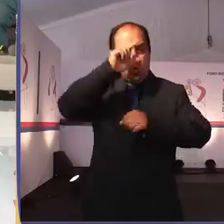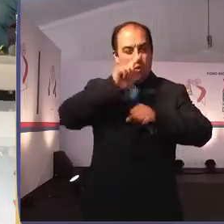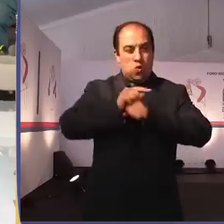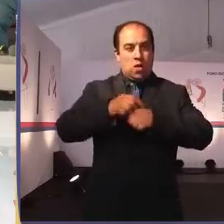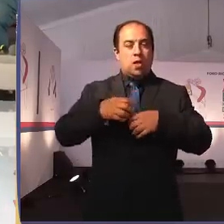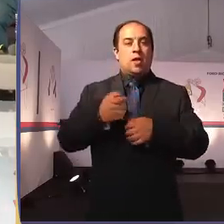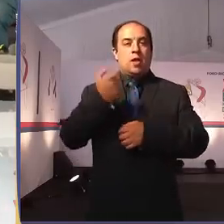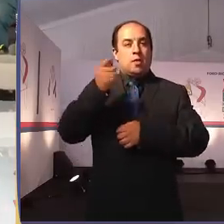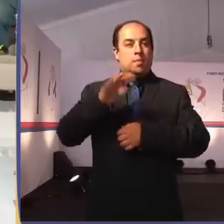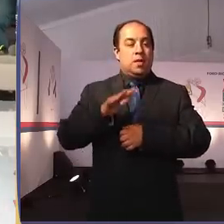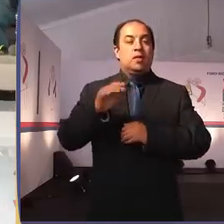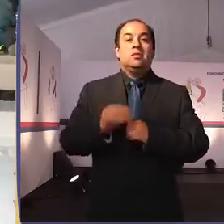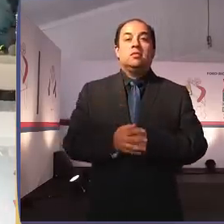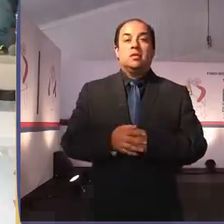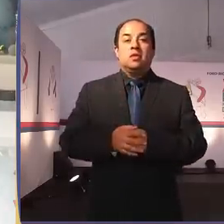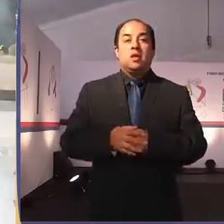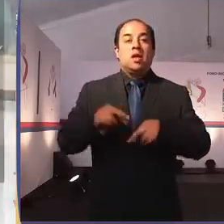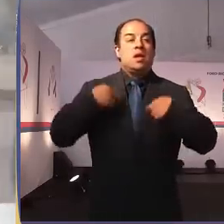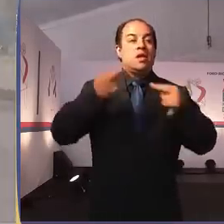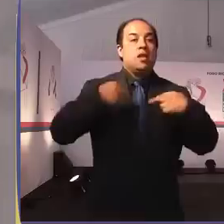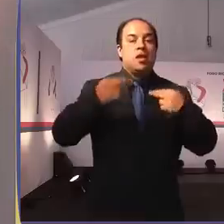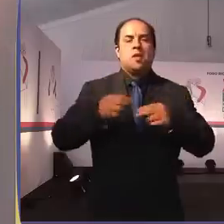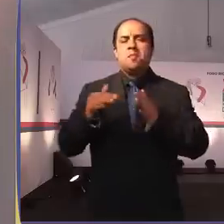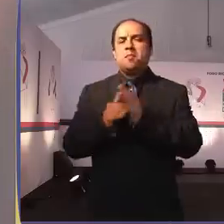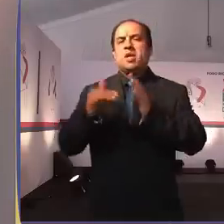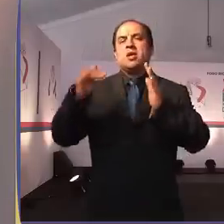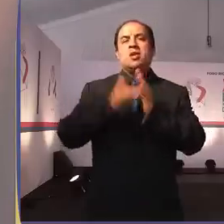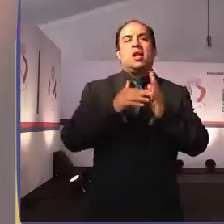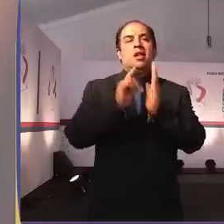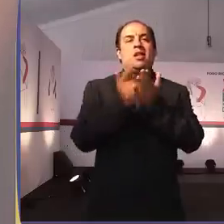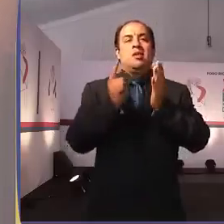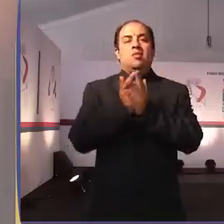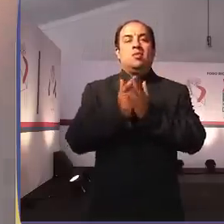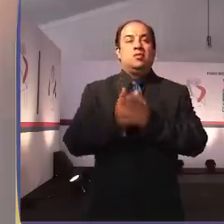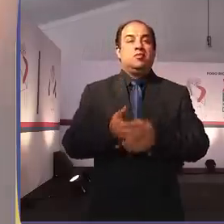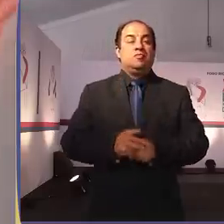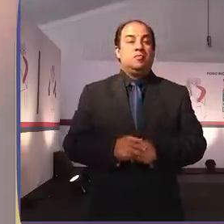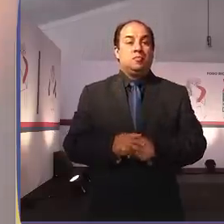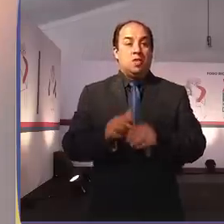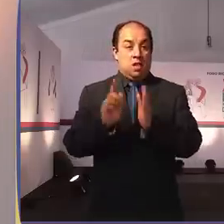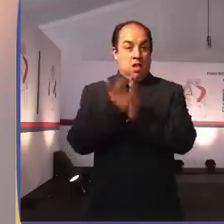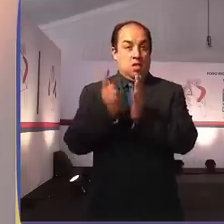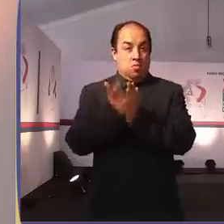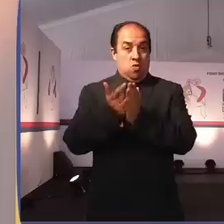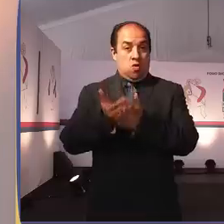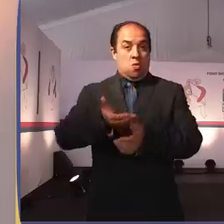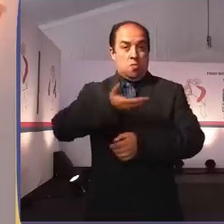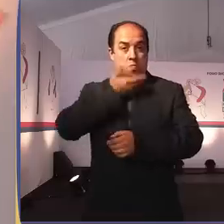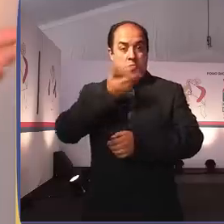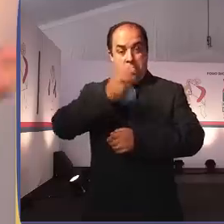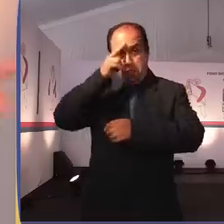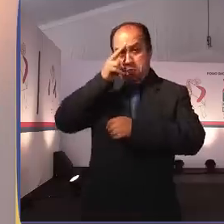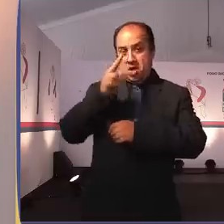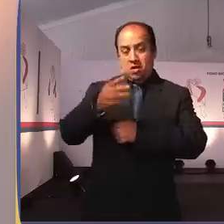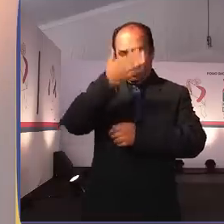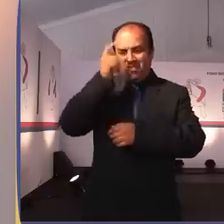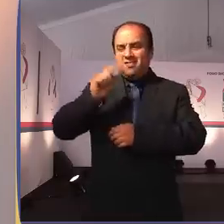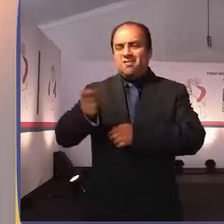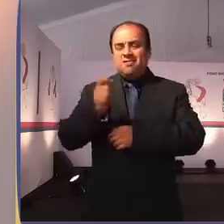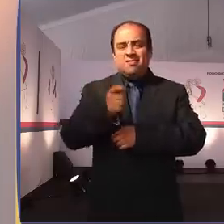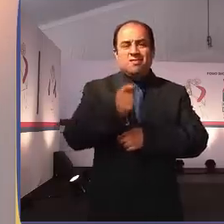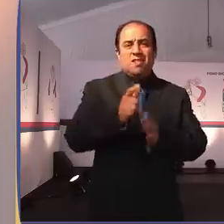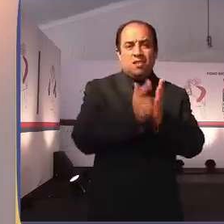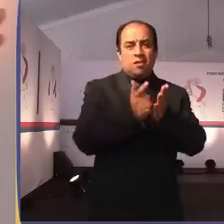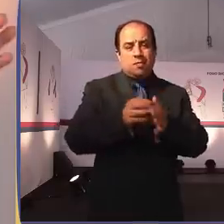repartido millones de libros de clásicos mexicanos que no sabemos quiénes son, porque hay que, lo importante es no